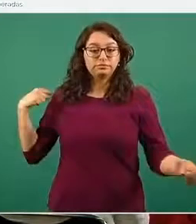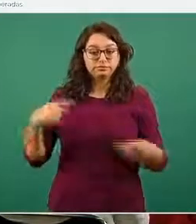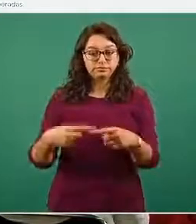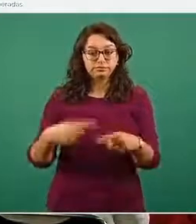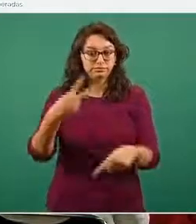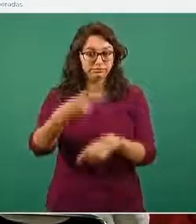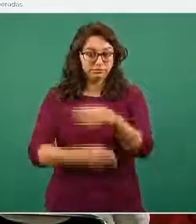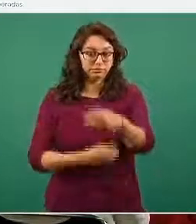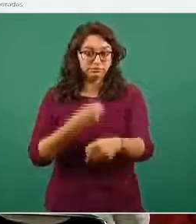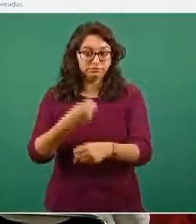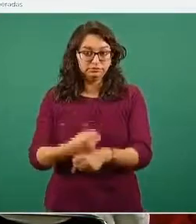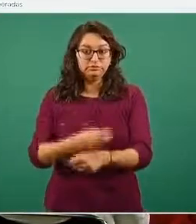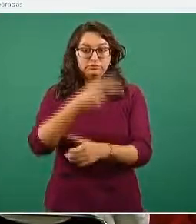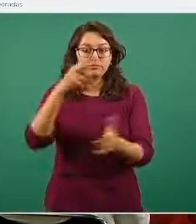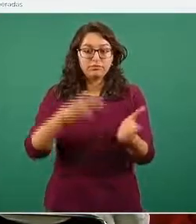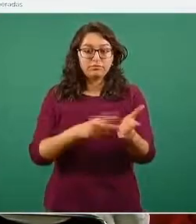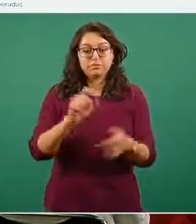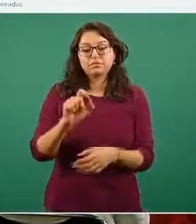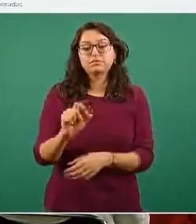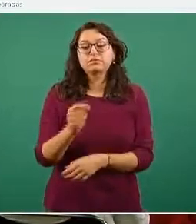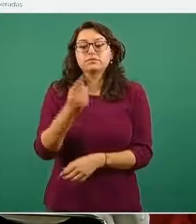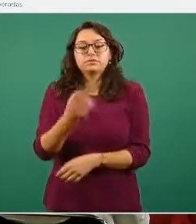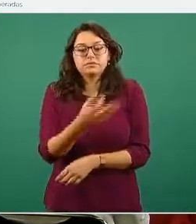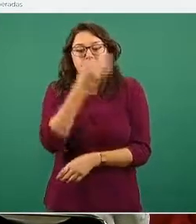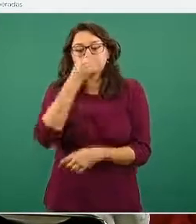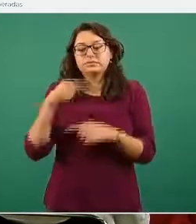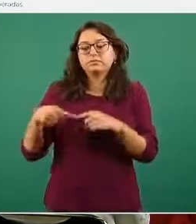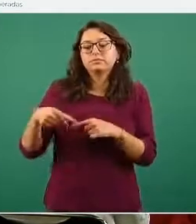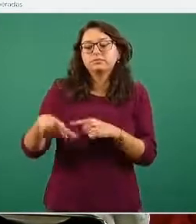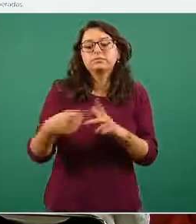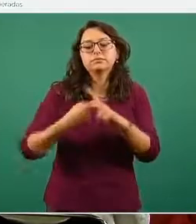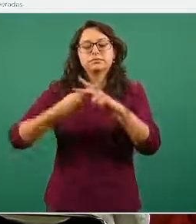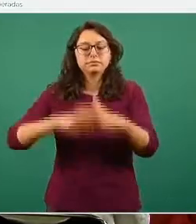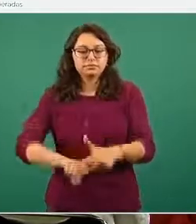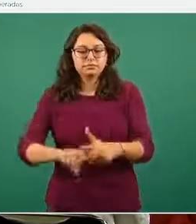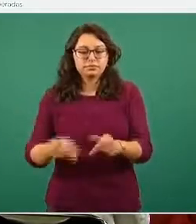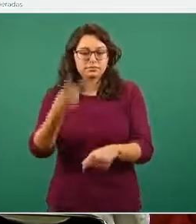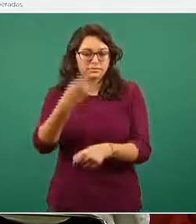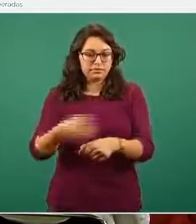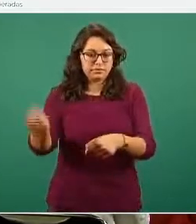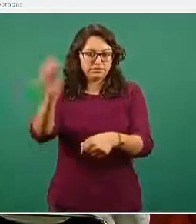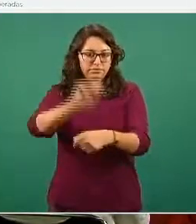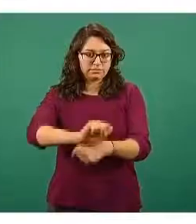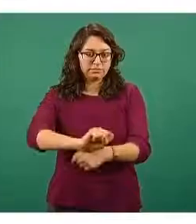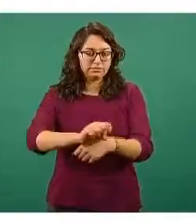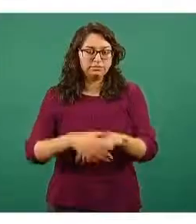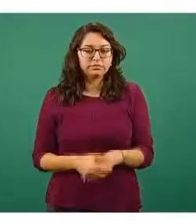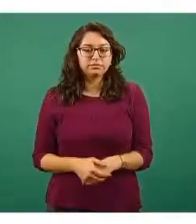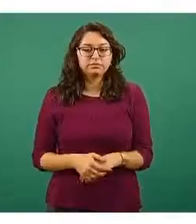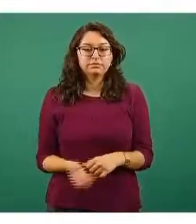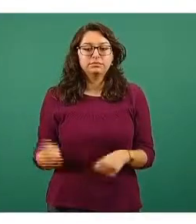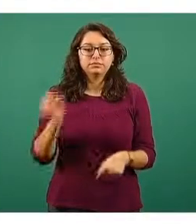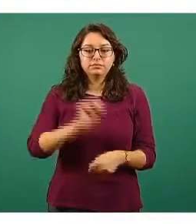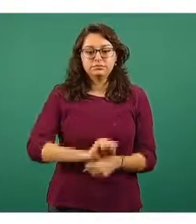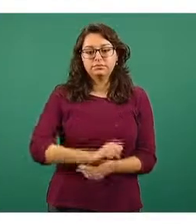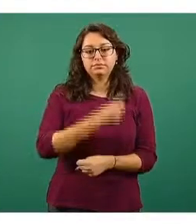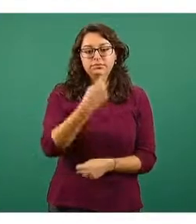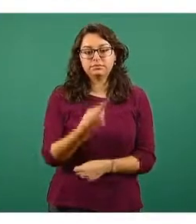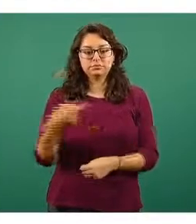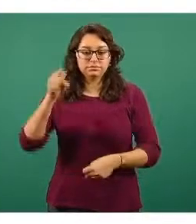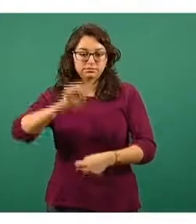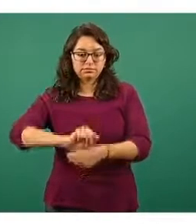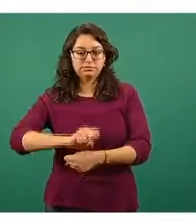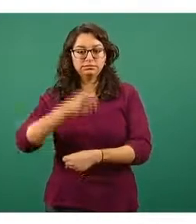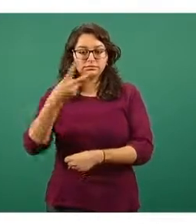2 años. El 2021, pues bueno, apenas graficando sus primeras 2 semanas, es decir, la semana epidemiológica 1 y